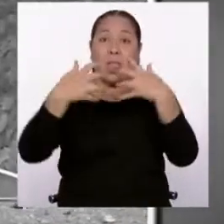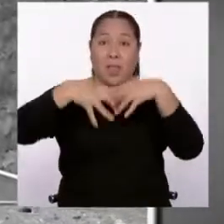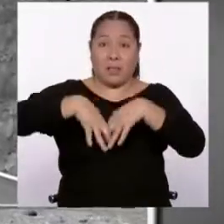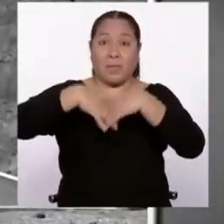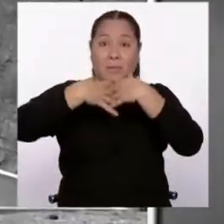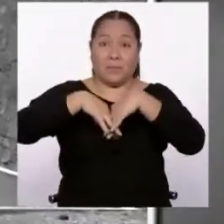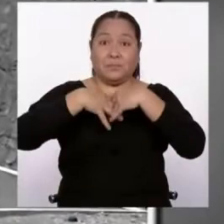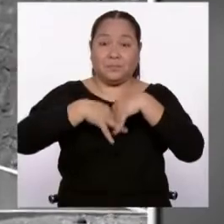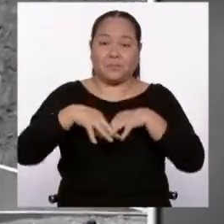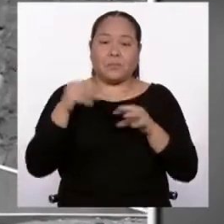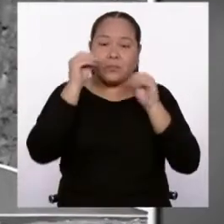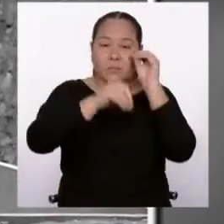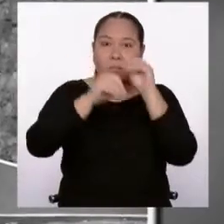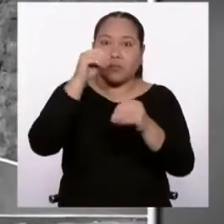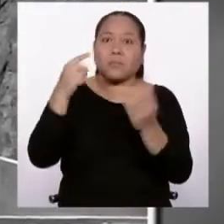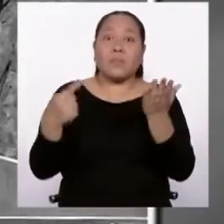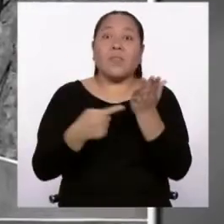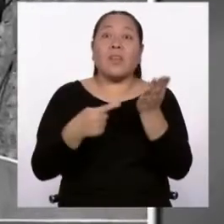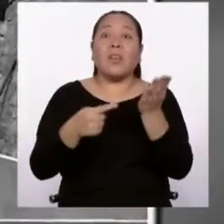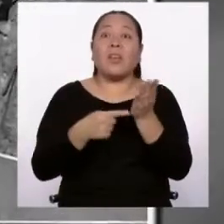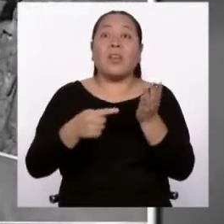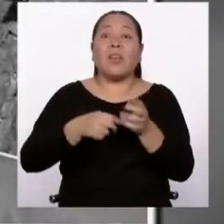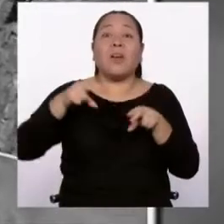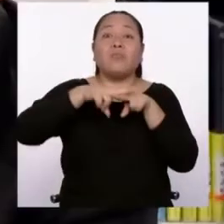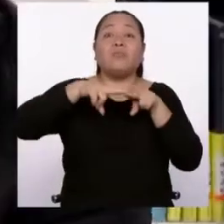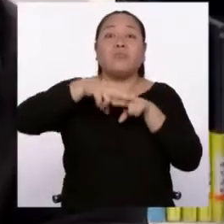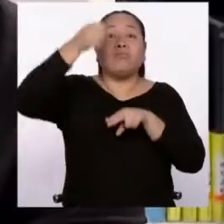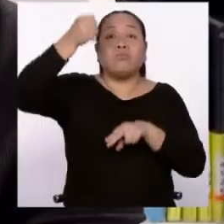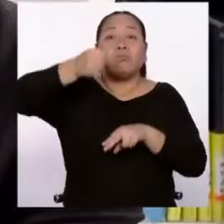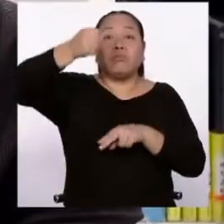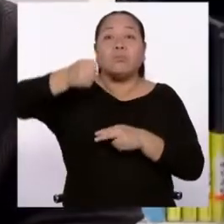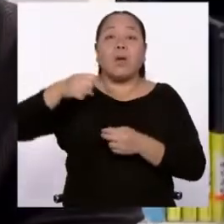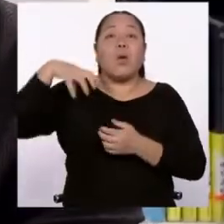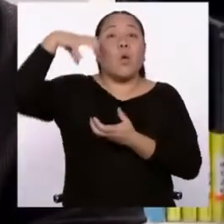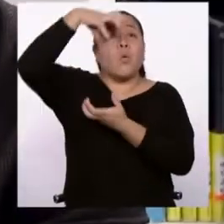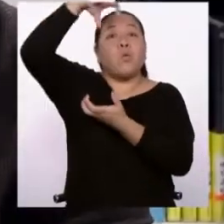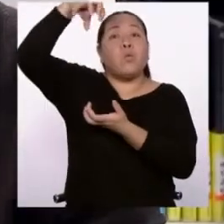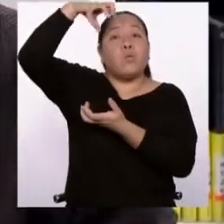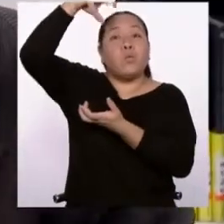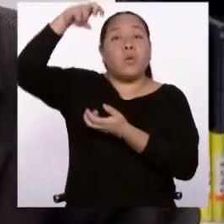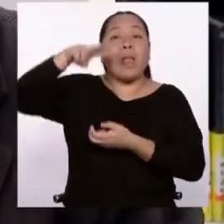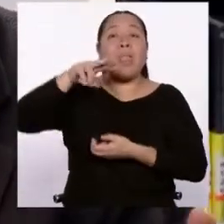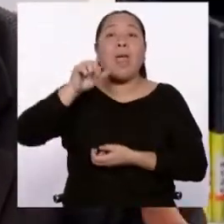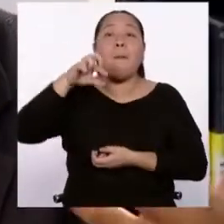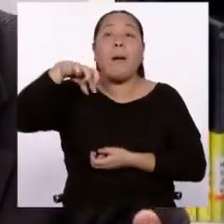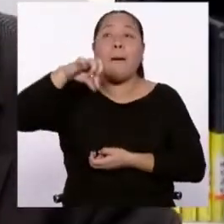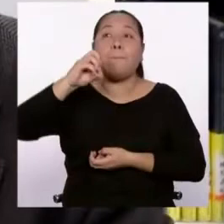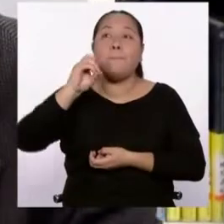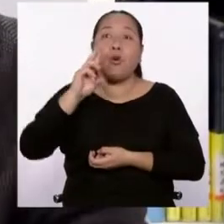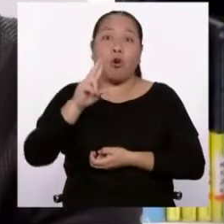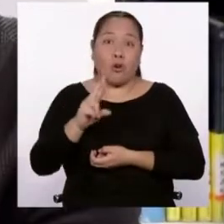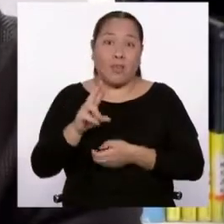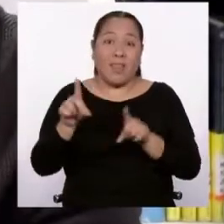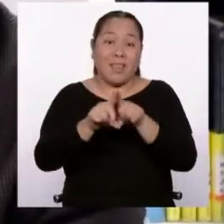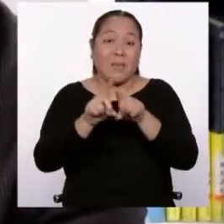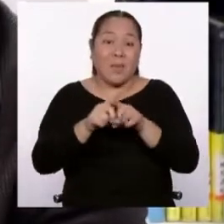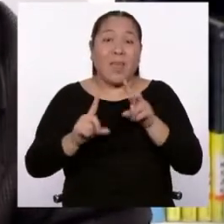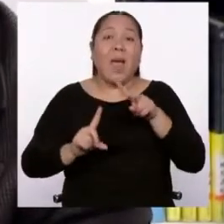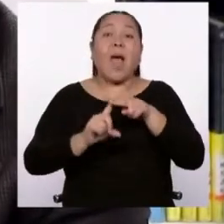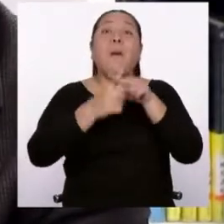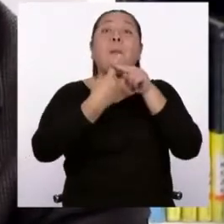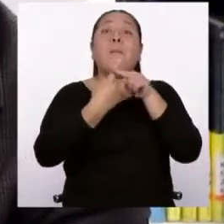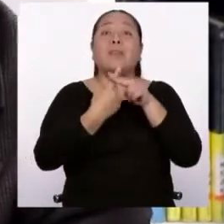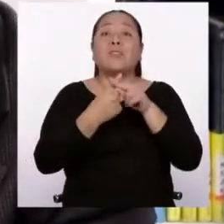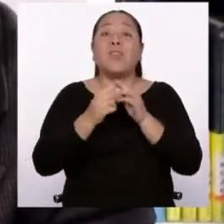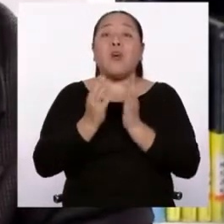la tecnología de la máquina de vapor al transporte. En el mar surgió el barco a vapor y en tierra